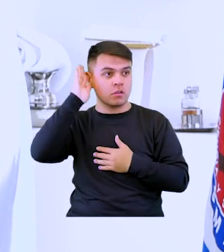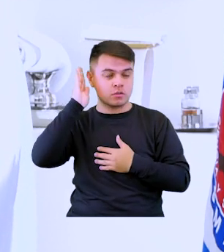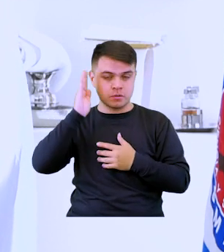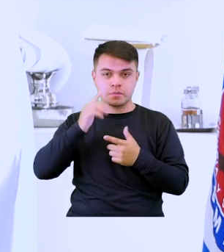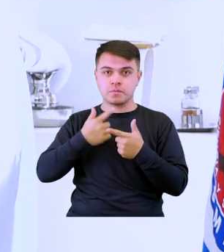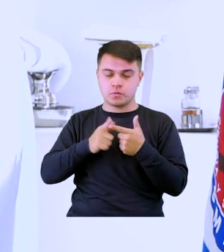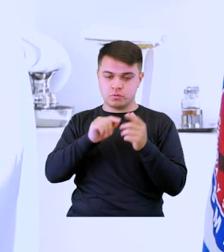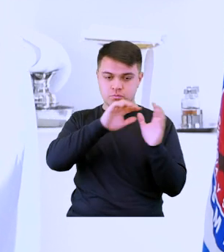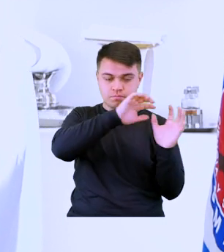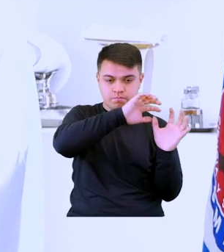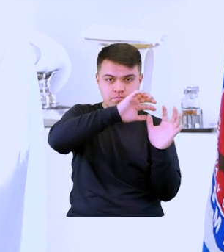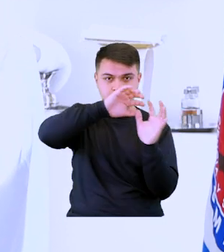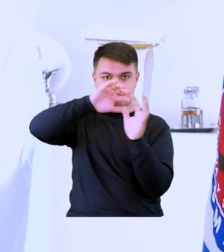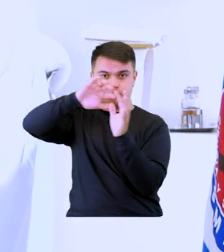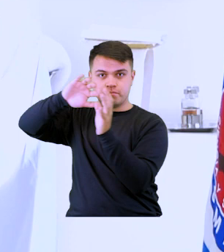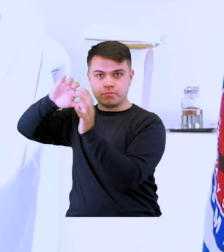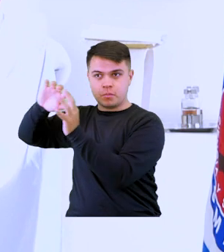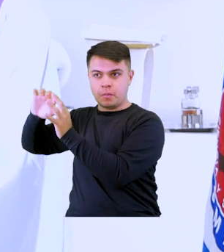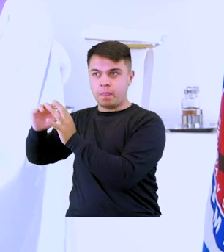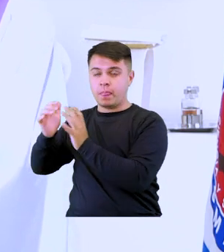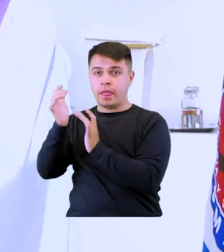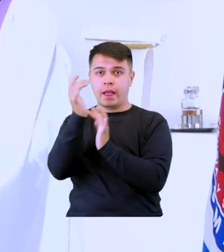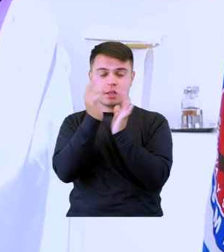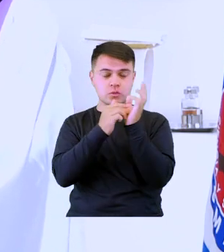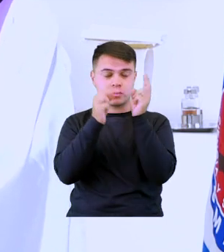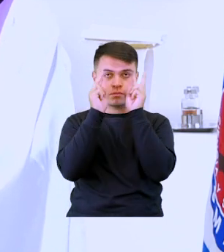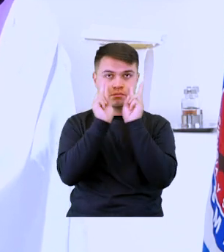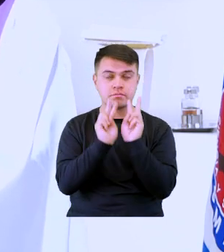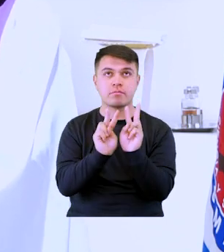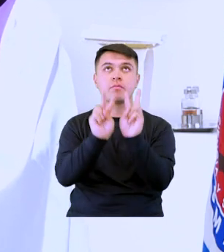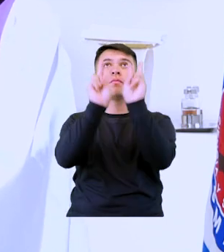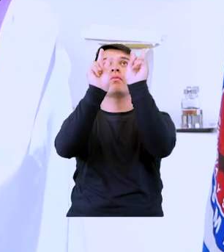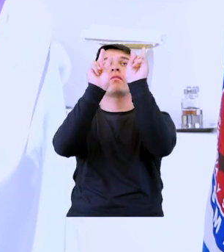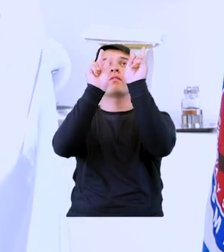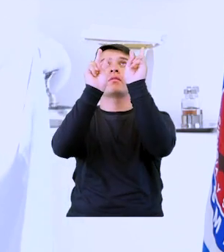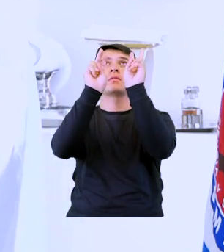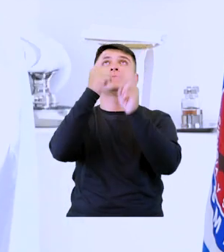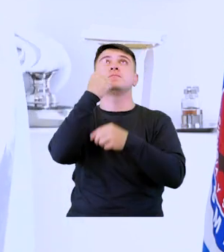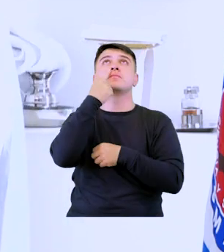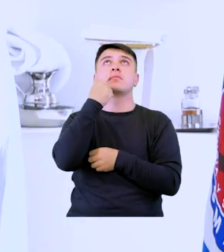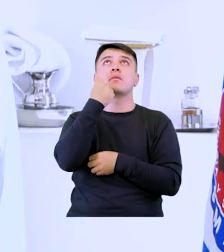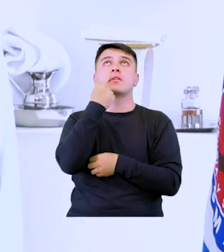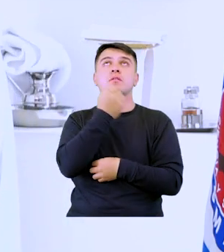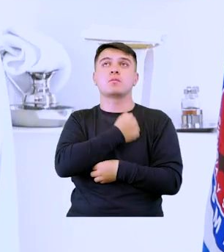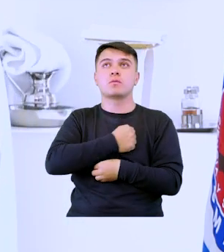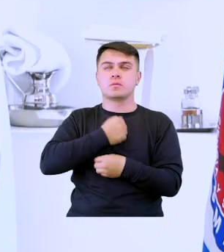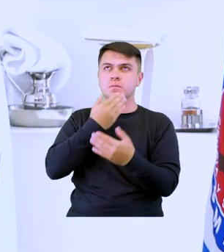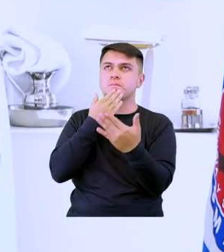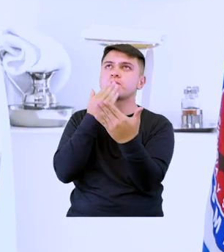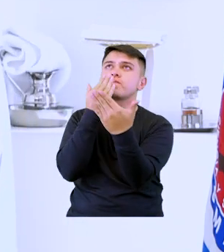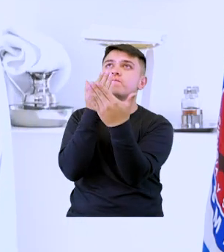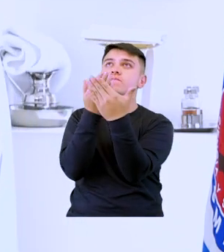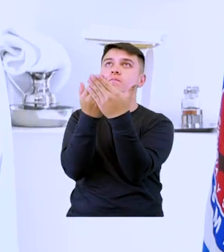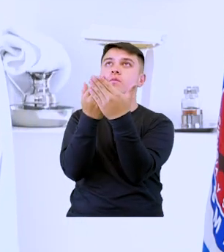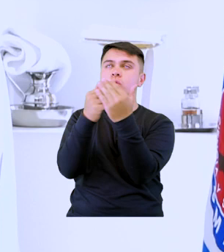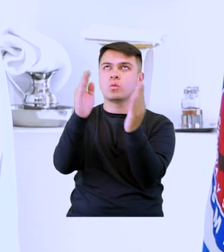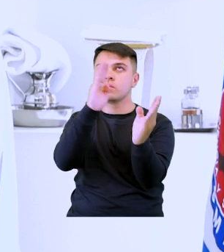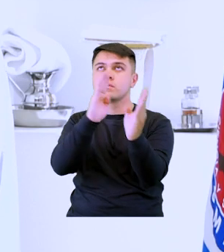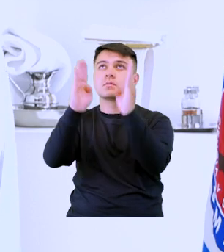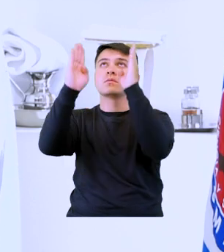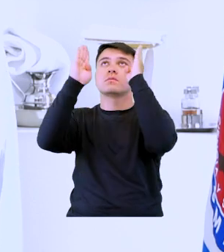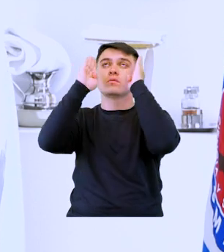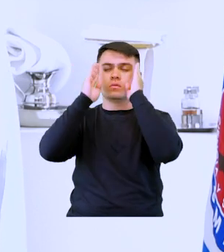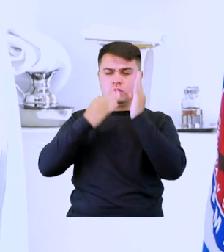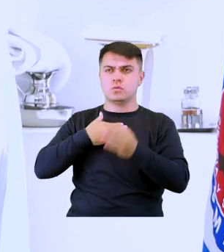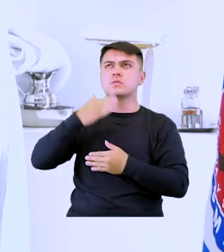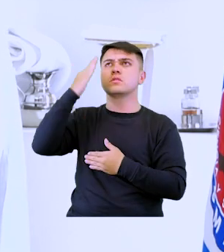Entonces quitaron la losa. Jesús, levantando los ojos a lo alto, dijo: Padre, Te doy gracias porque me has escuchado. Yo